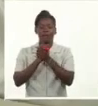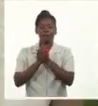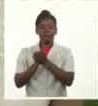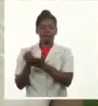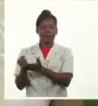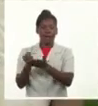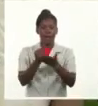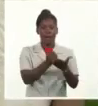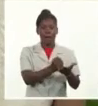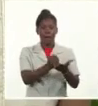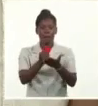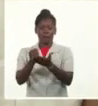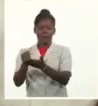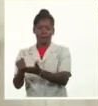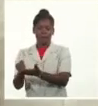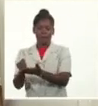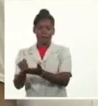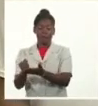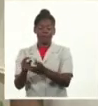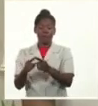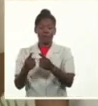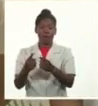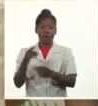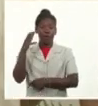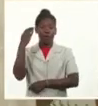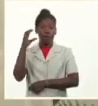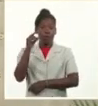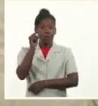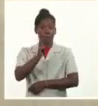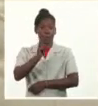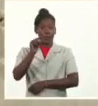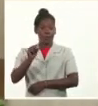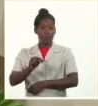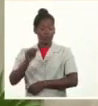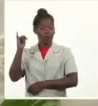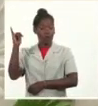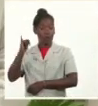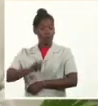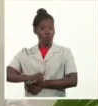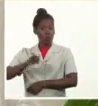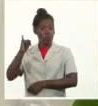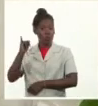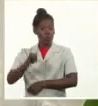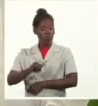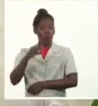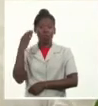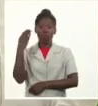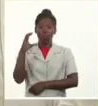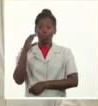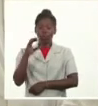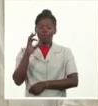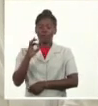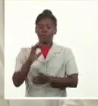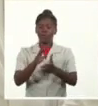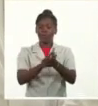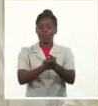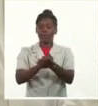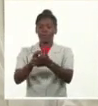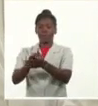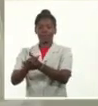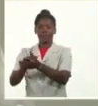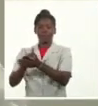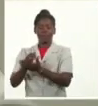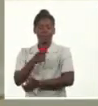precisamente todos los colombianos que han querido hacer presencia buscando ese